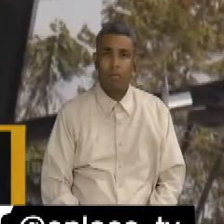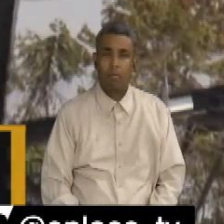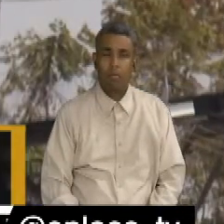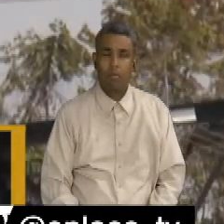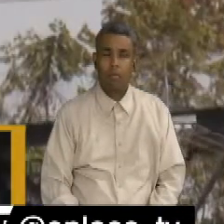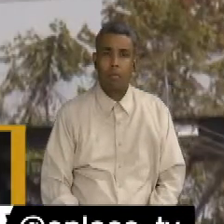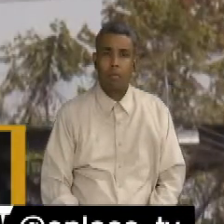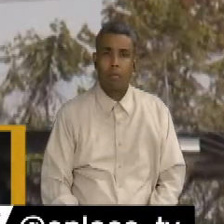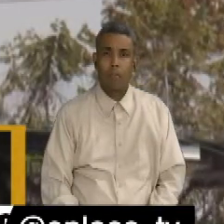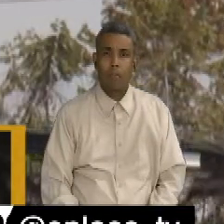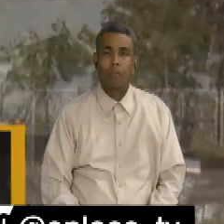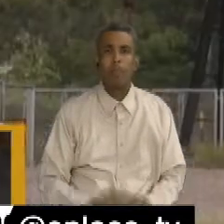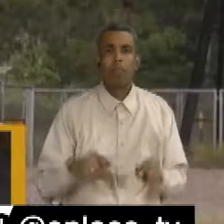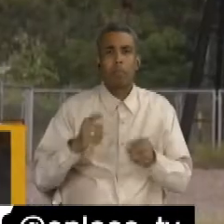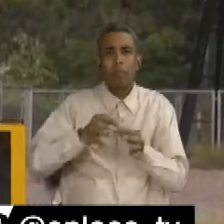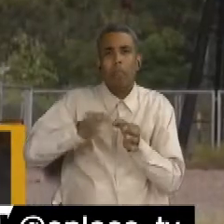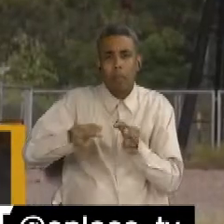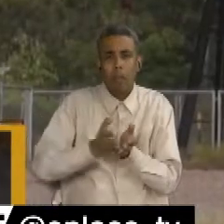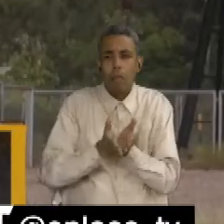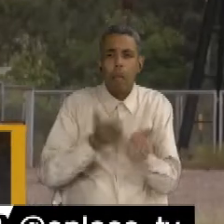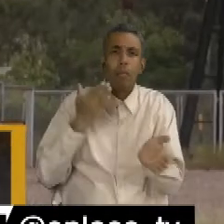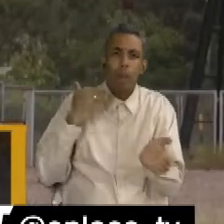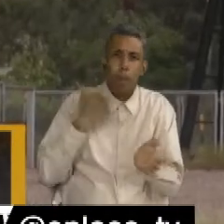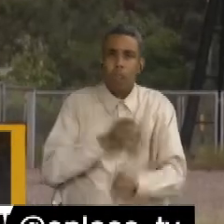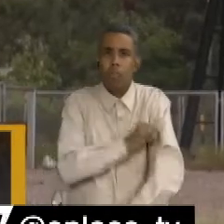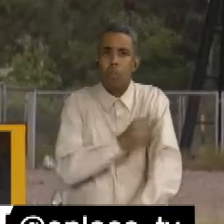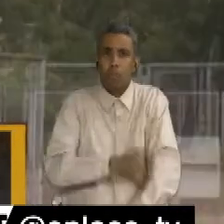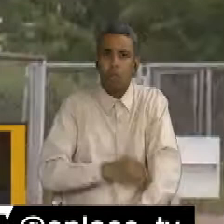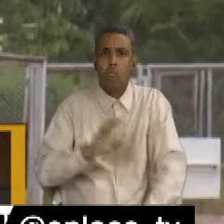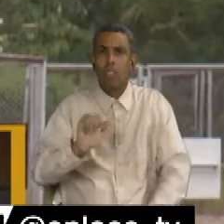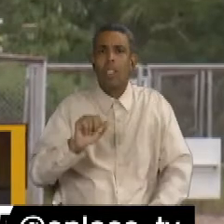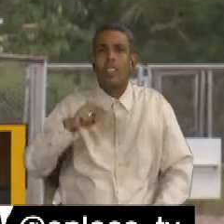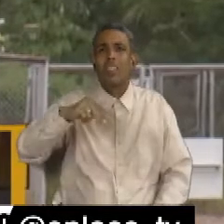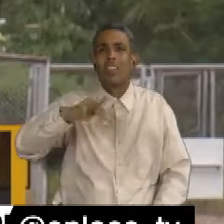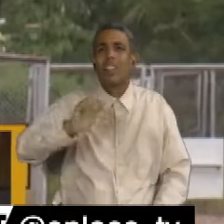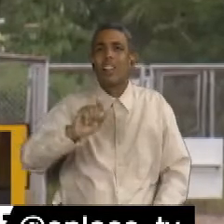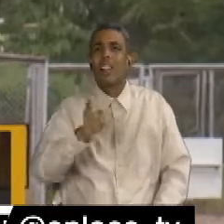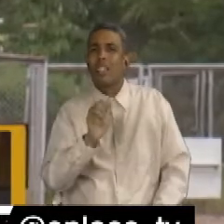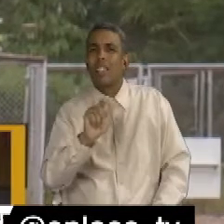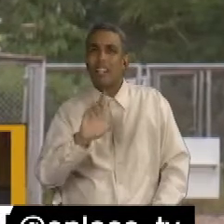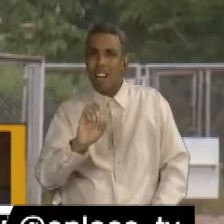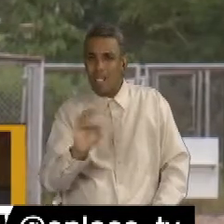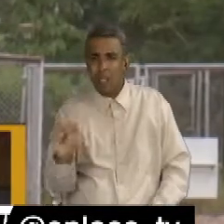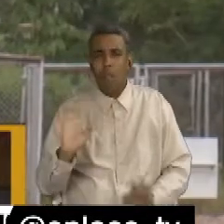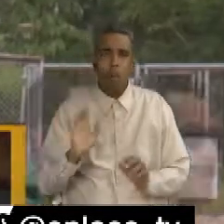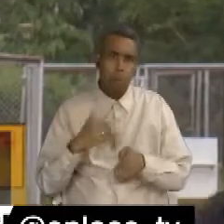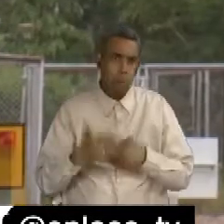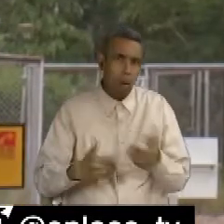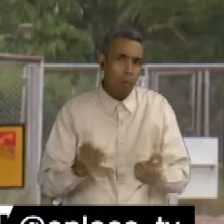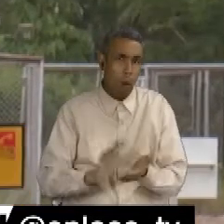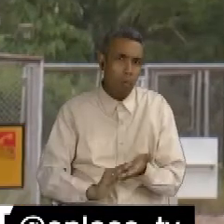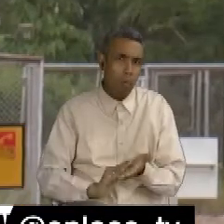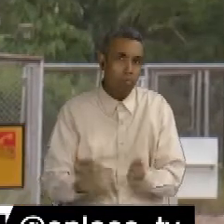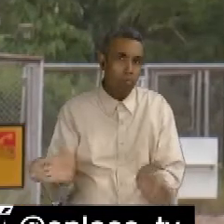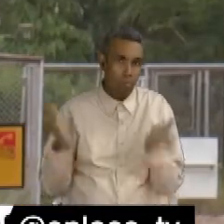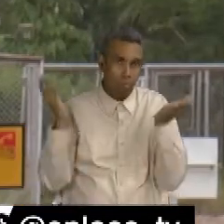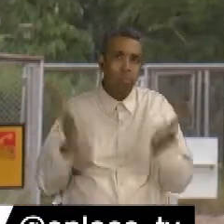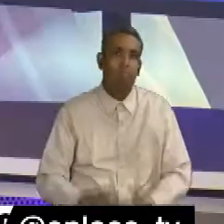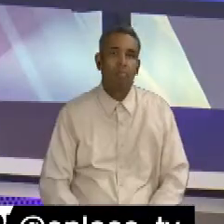se ha registrado en Puerto Wilches, Santander, Yondó, Antioquia y Cantagallo, sur de Bolívar, pero la misma se ha ido superando, ha indicado el gerente del río.